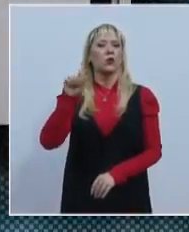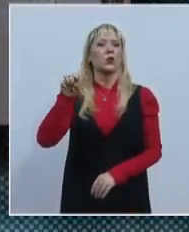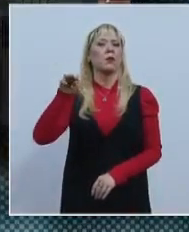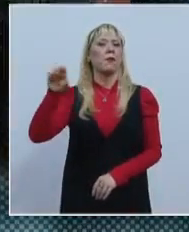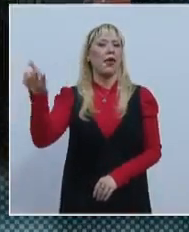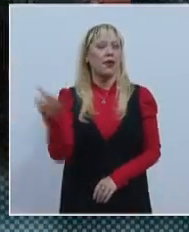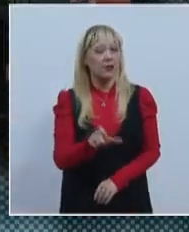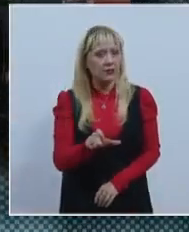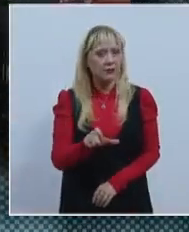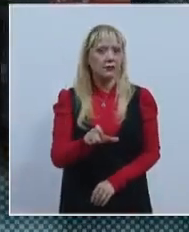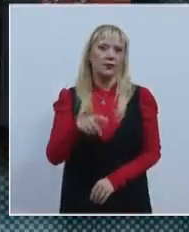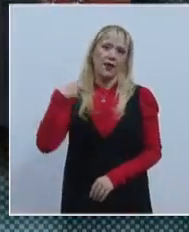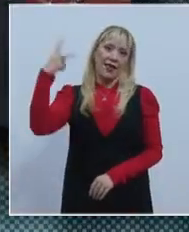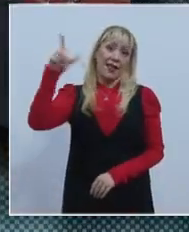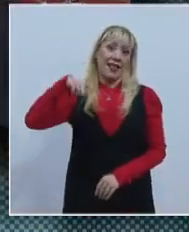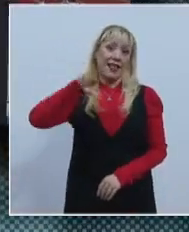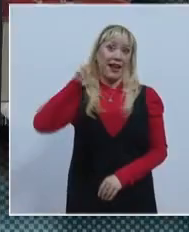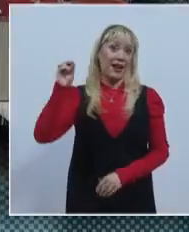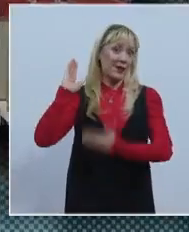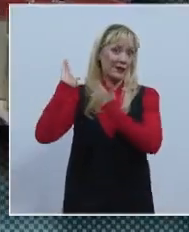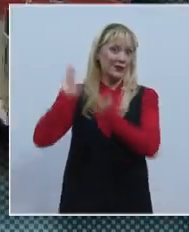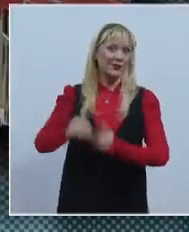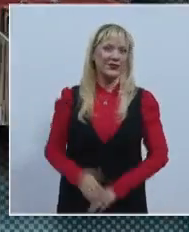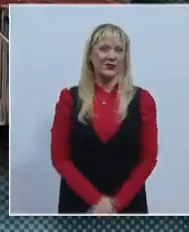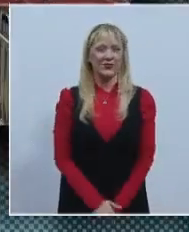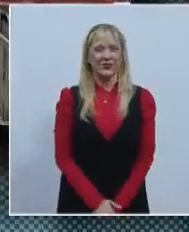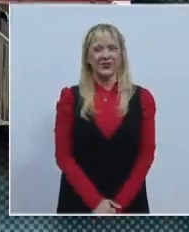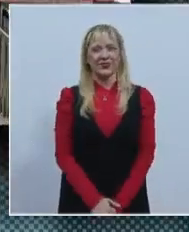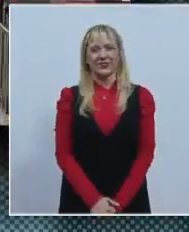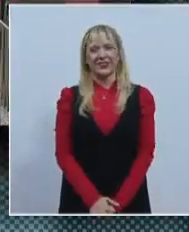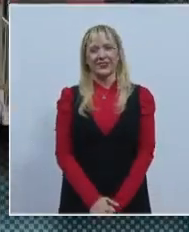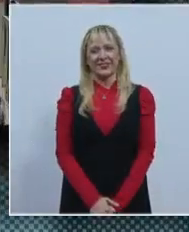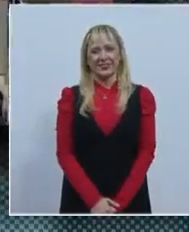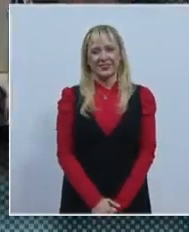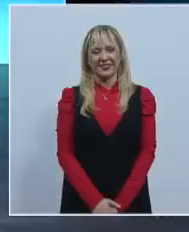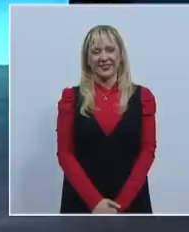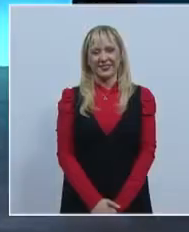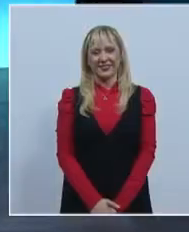tribunalelectrónico.tsjqro.gov.mx. Para el canal del Poder Judicial de la Federación, Jesús Daza.